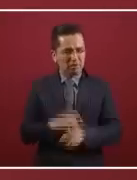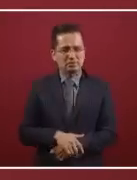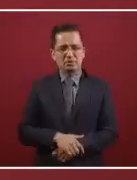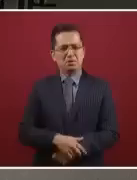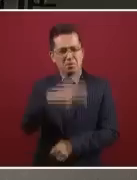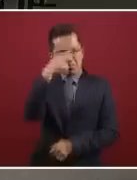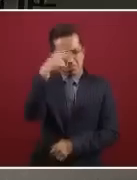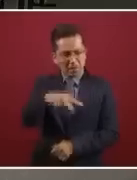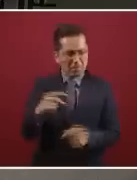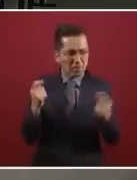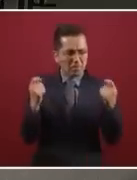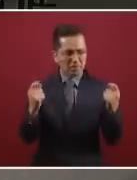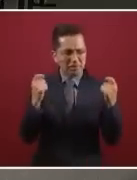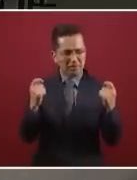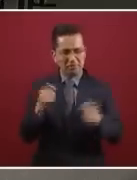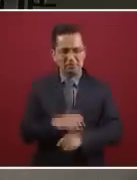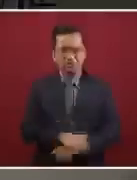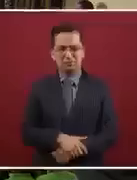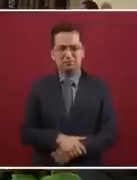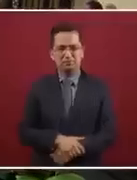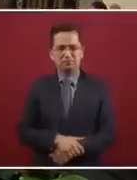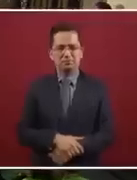¡Viva México!